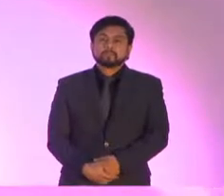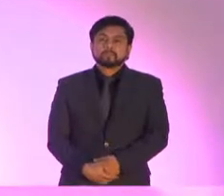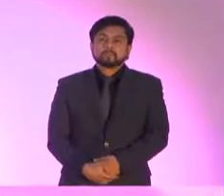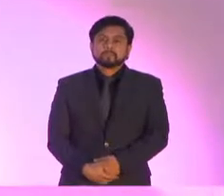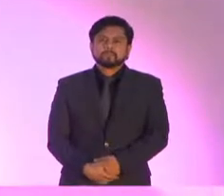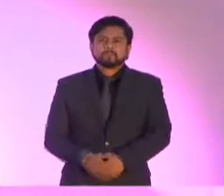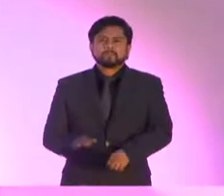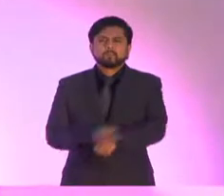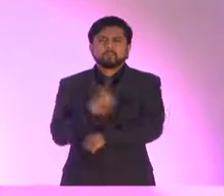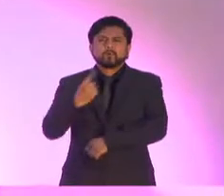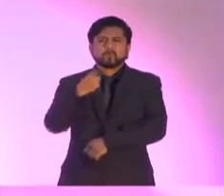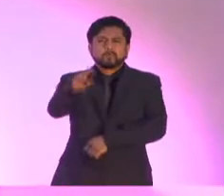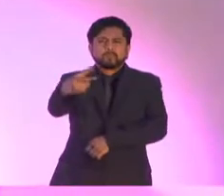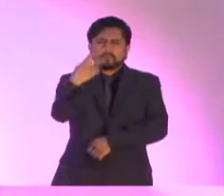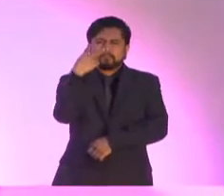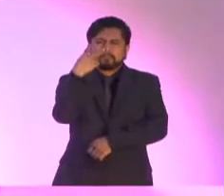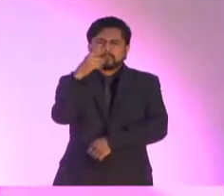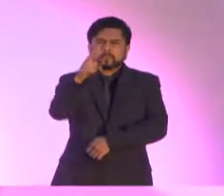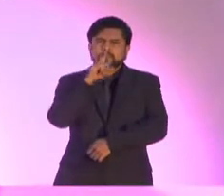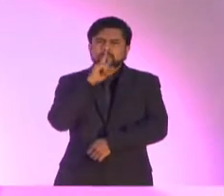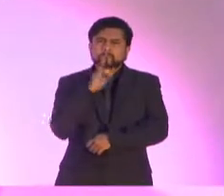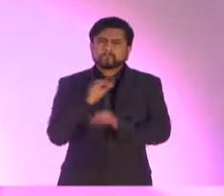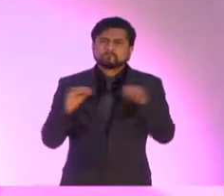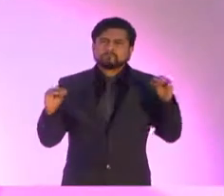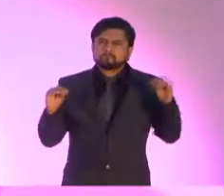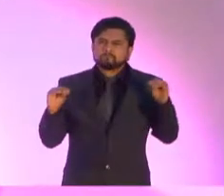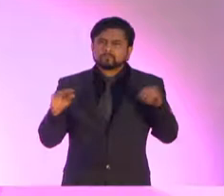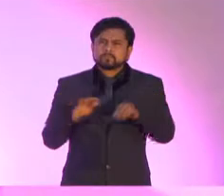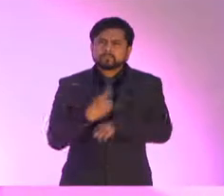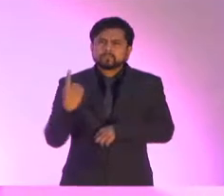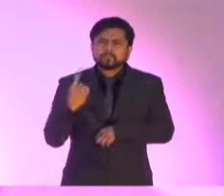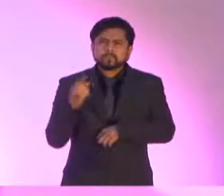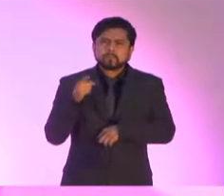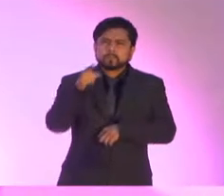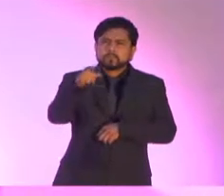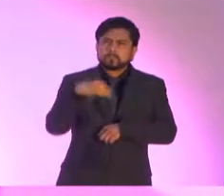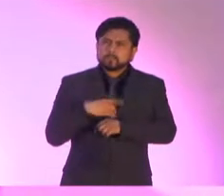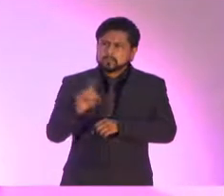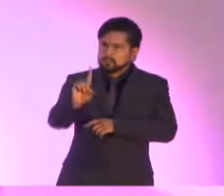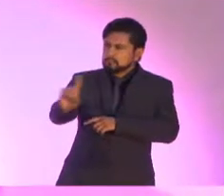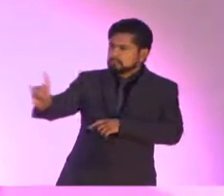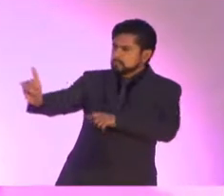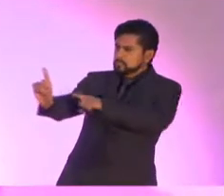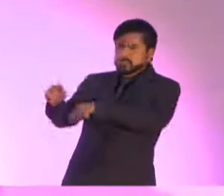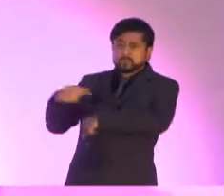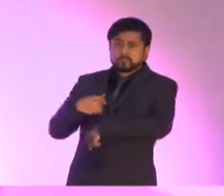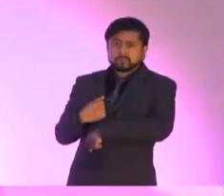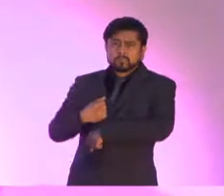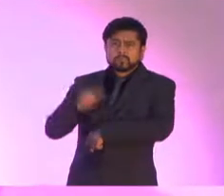¿Por qué me miras y callas? Herido de un costado siempre esperé.